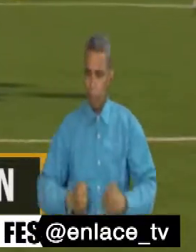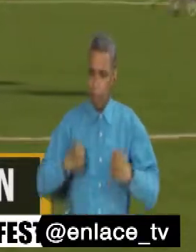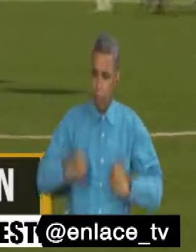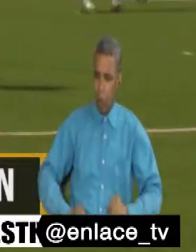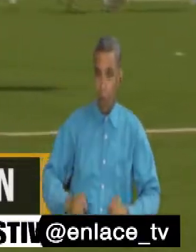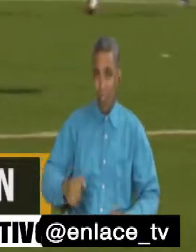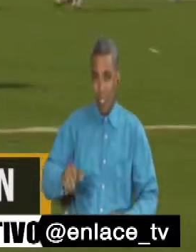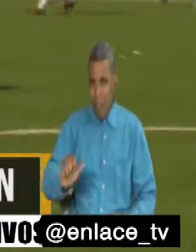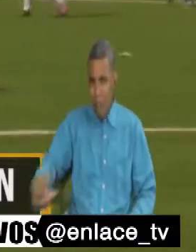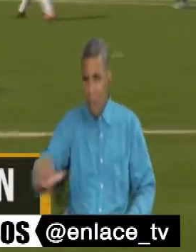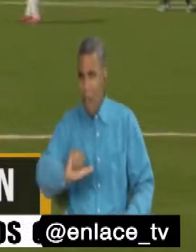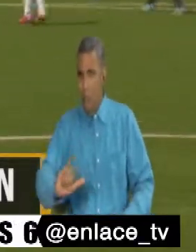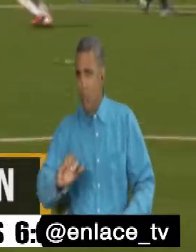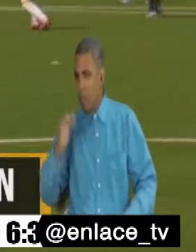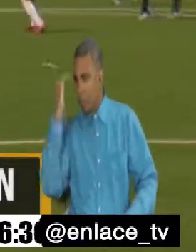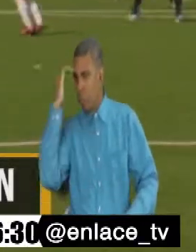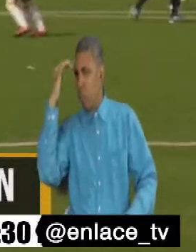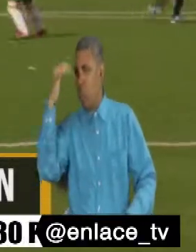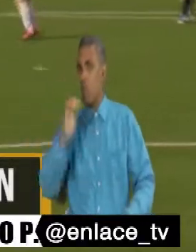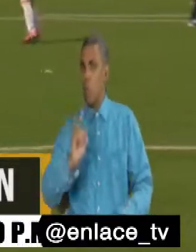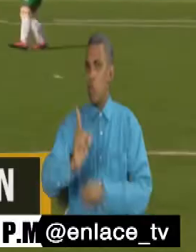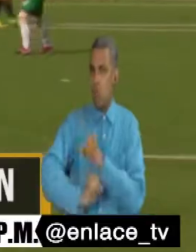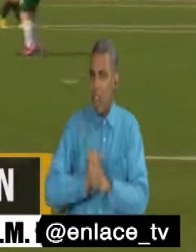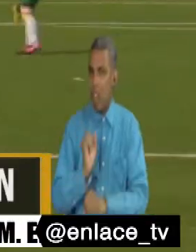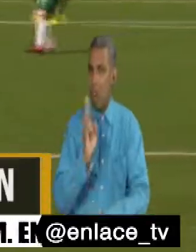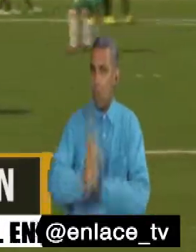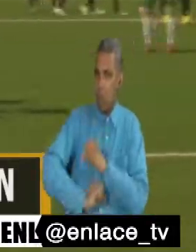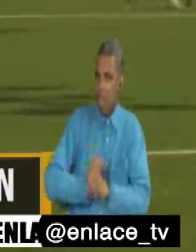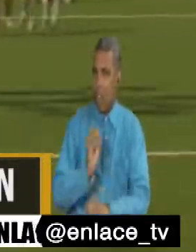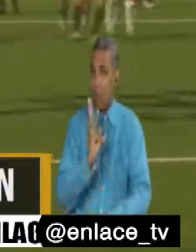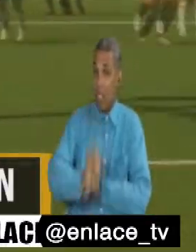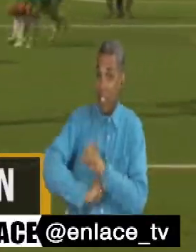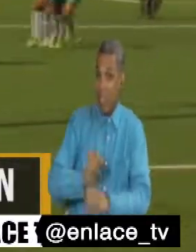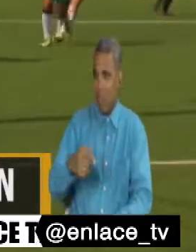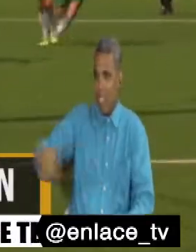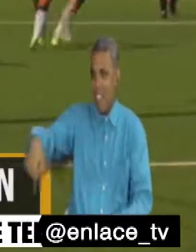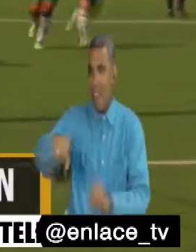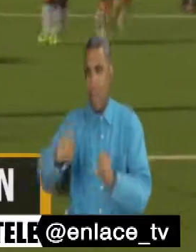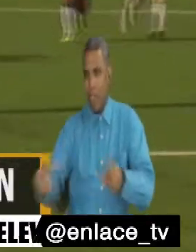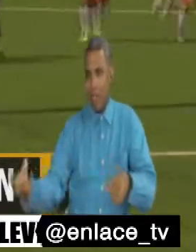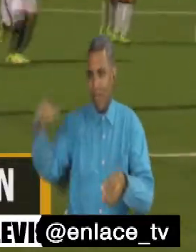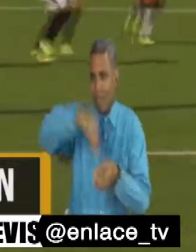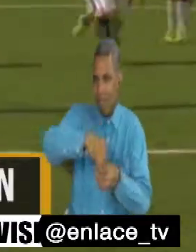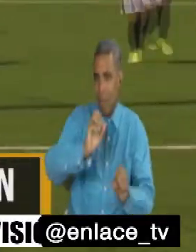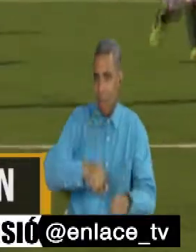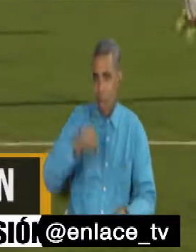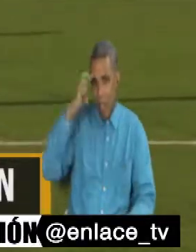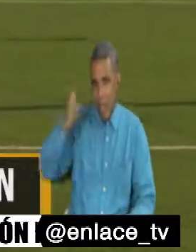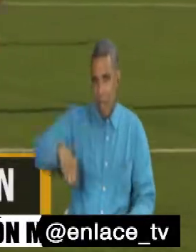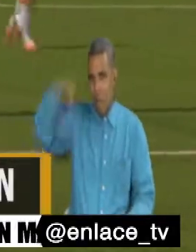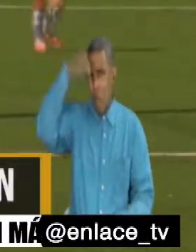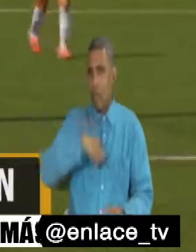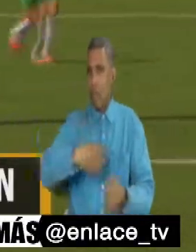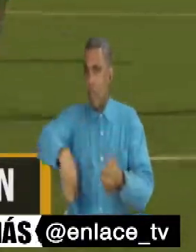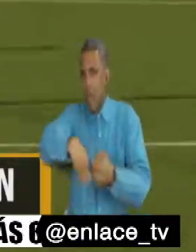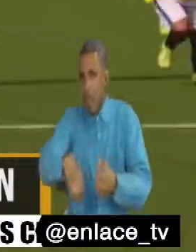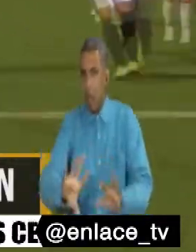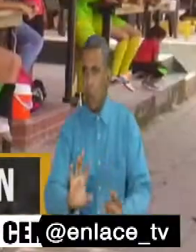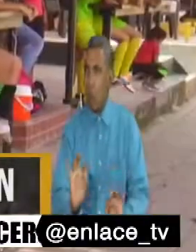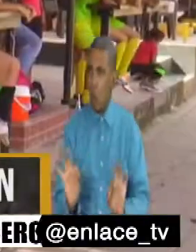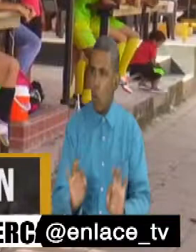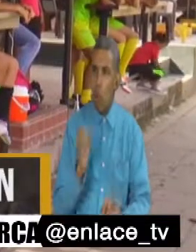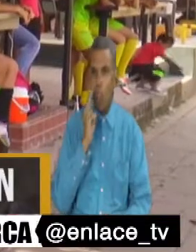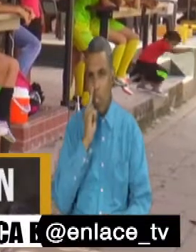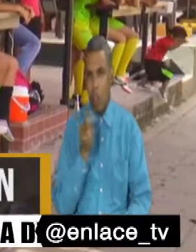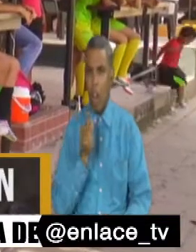a 2-3 años, a ver si pueden llegar a Alianza Petrolera o otros clubes profesionales. Y Barranca Bermeja tiene un potencial muy